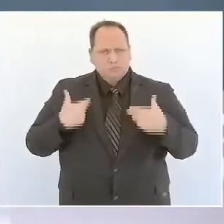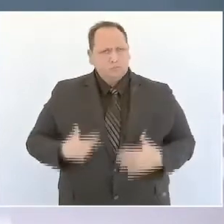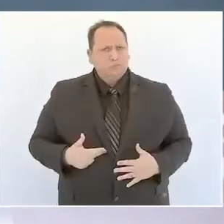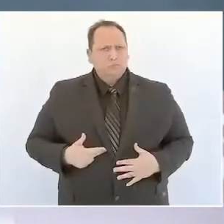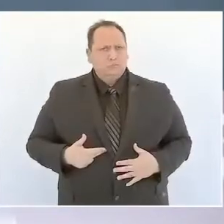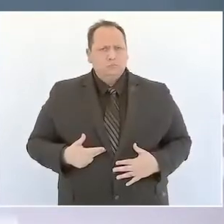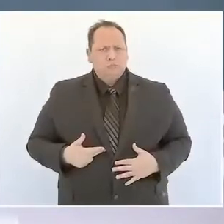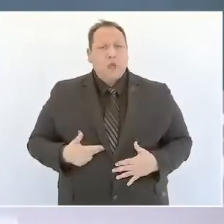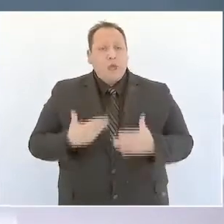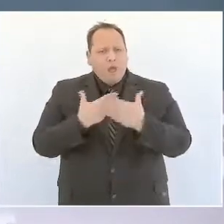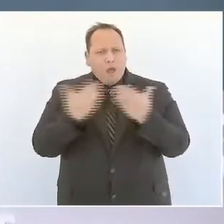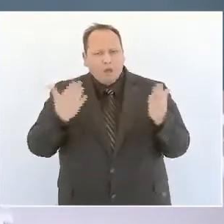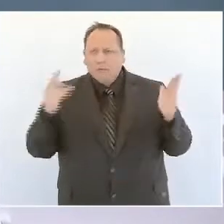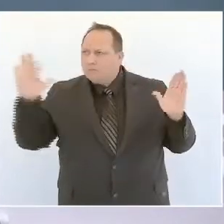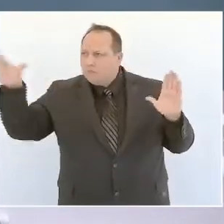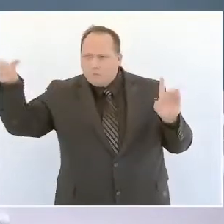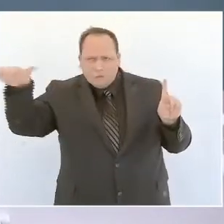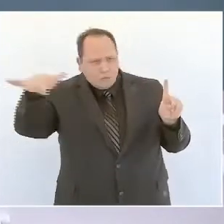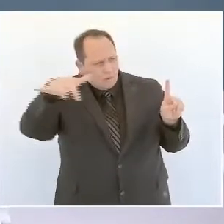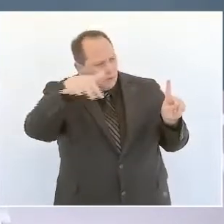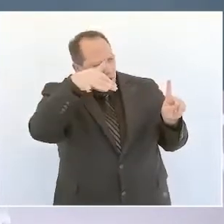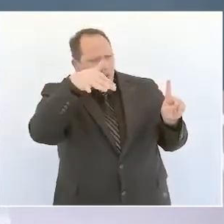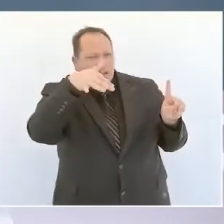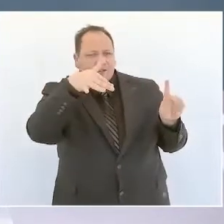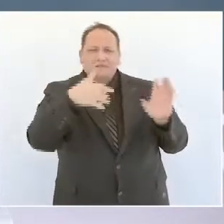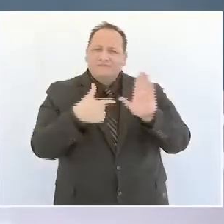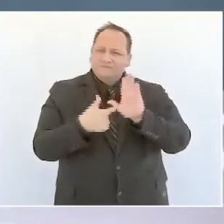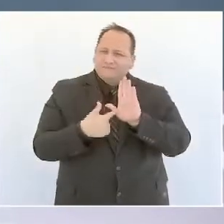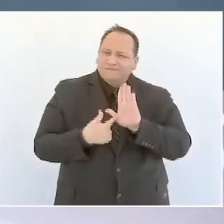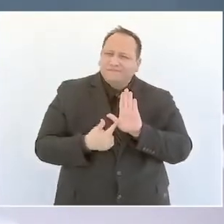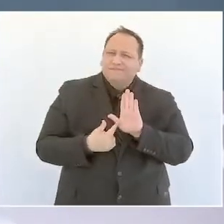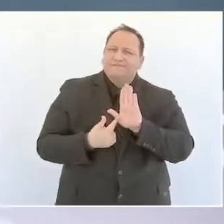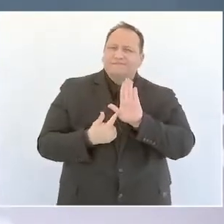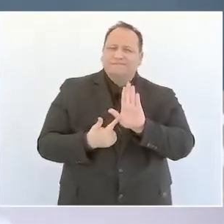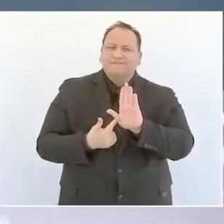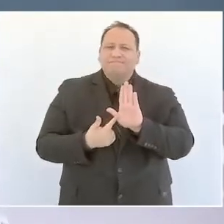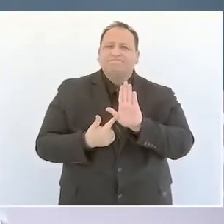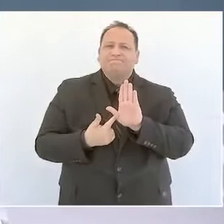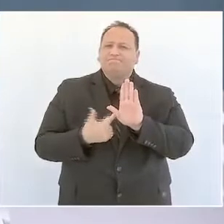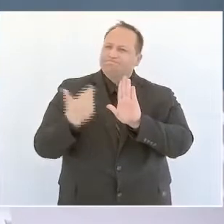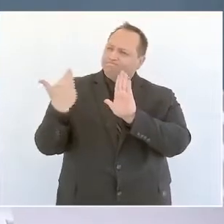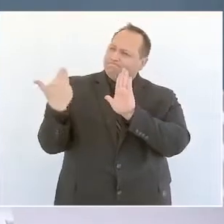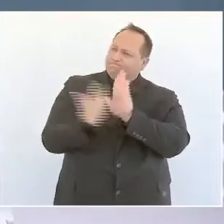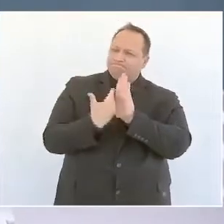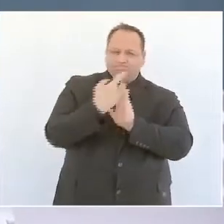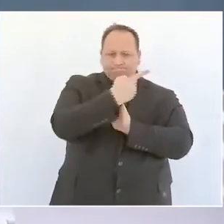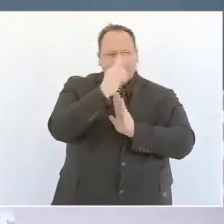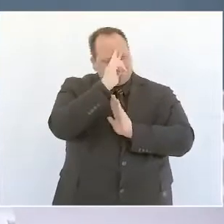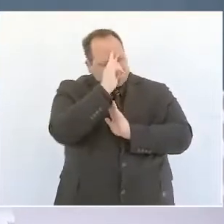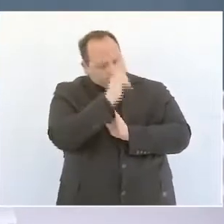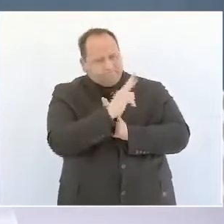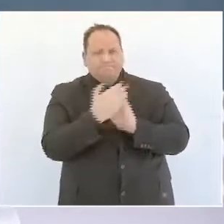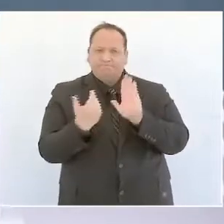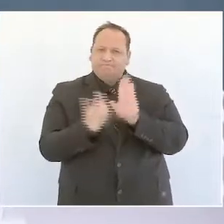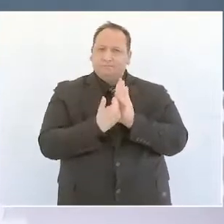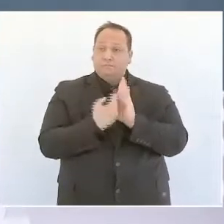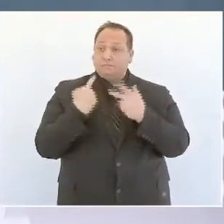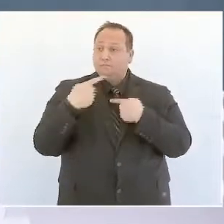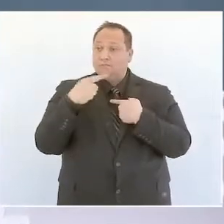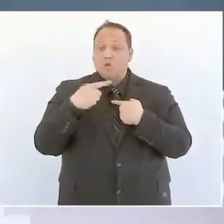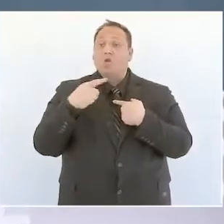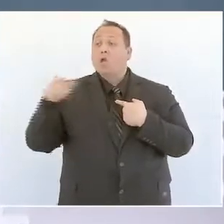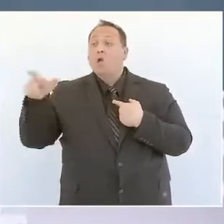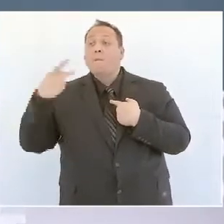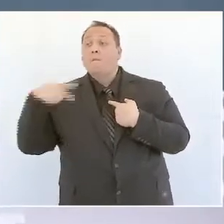Y eso es lo que ahora se está poniendo de manifiesto. Es el pueblo cuidando